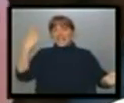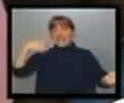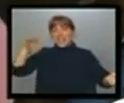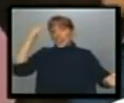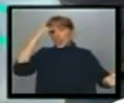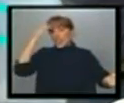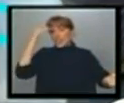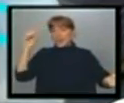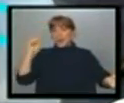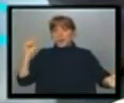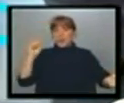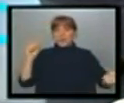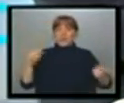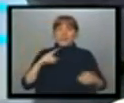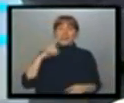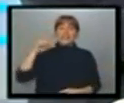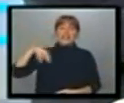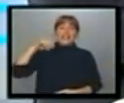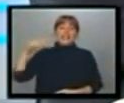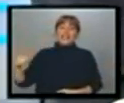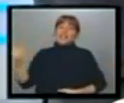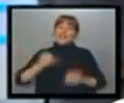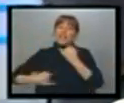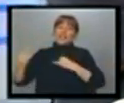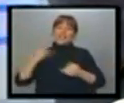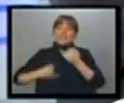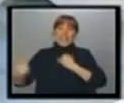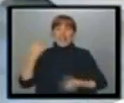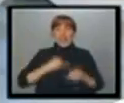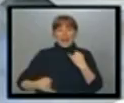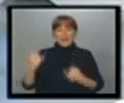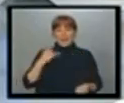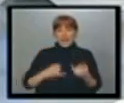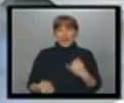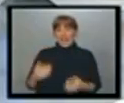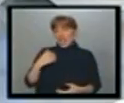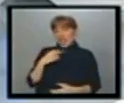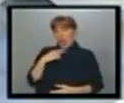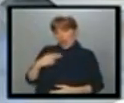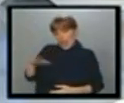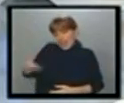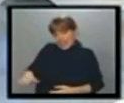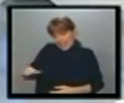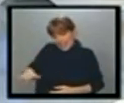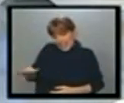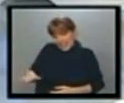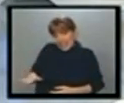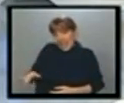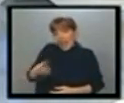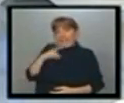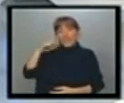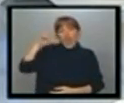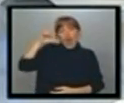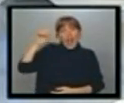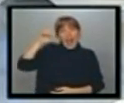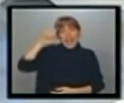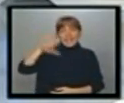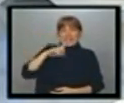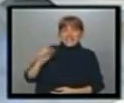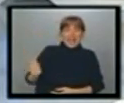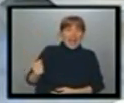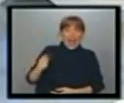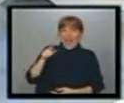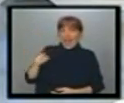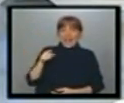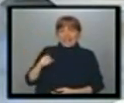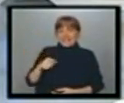Lo voy a probar. Tini, Violeta, me encanta. Bueno, de hecho, la conozco desde hace varios años. Tengo una nena chiquita y Violeta entró a mi casa durante todas